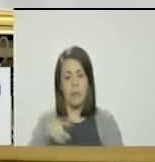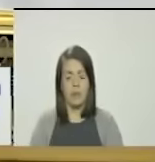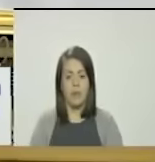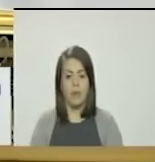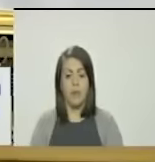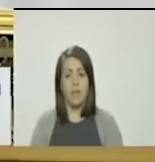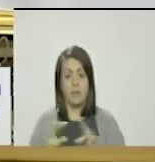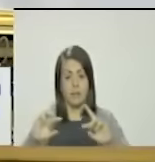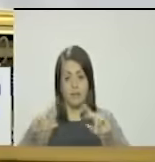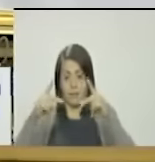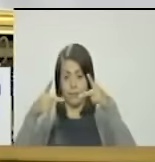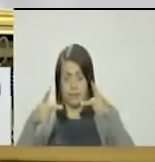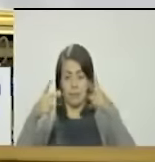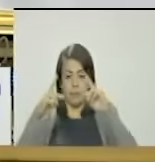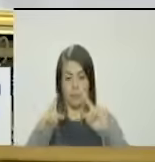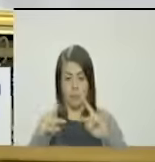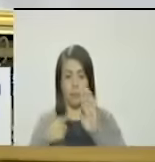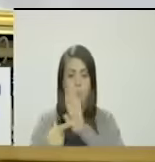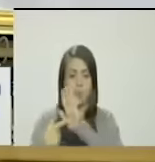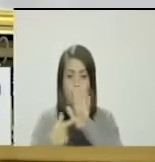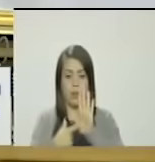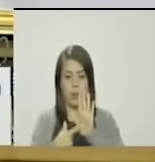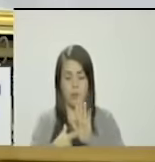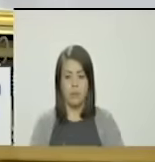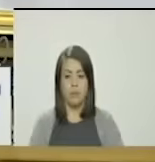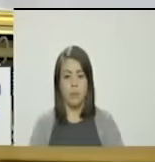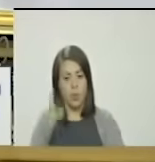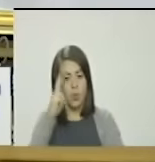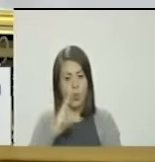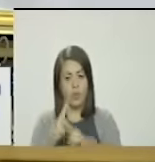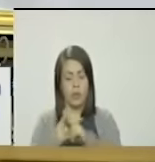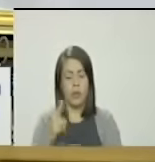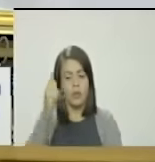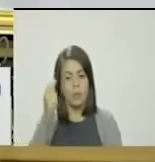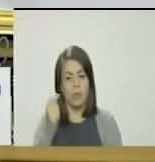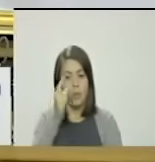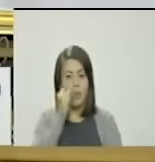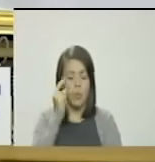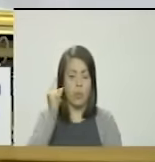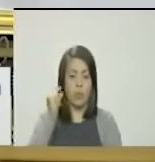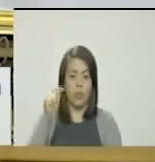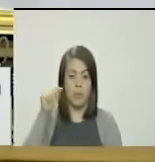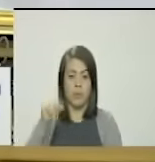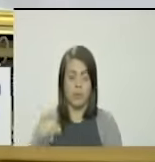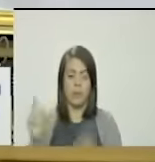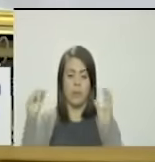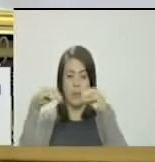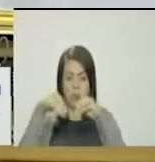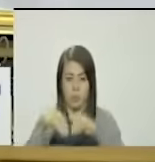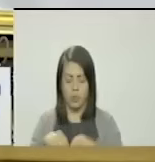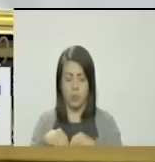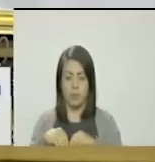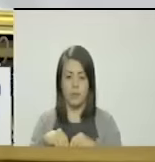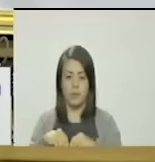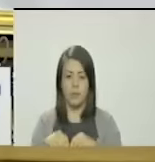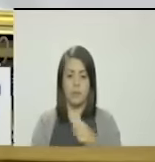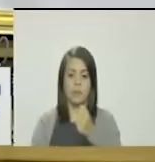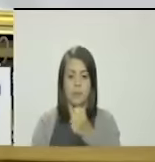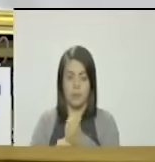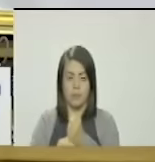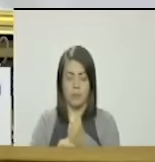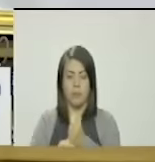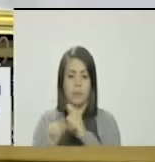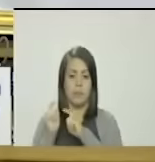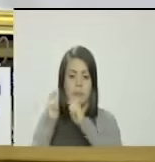en el orden inverso en que fueron presentados. Las honorables diputadas y los honorables diputados que estén a favor de aprobar